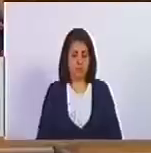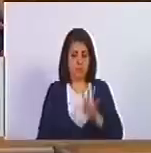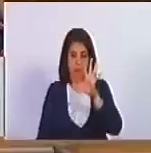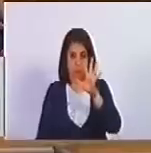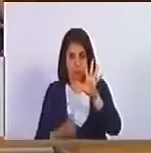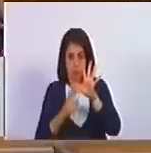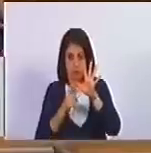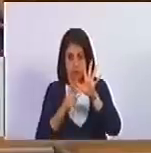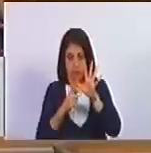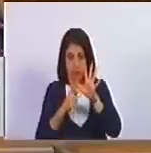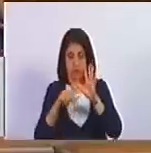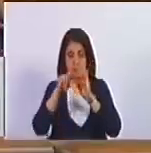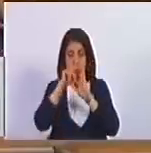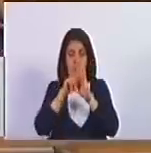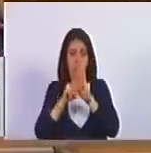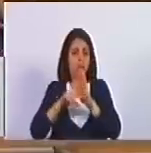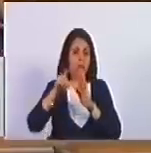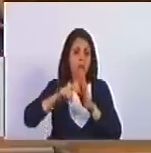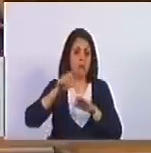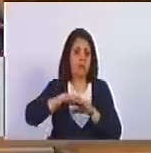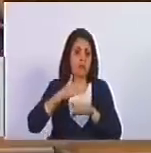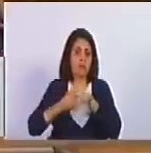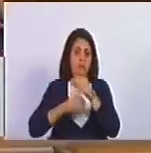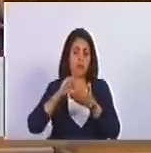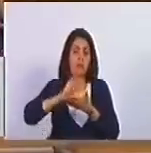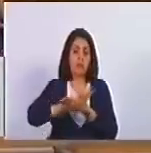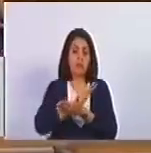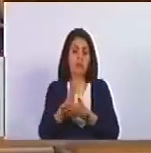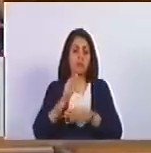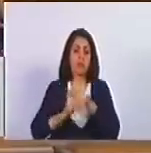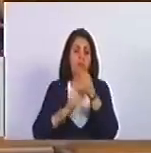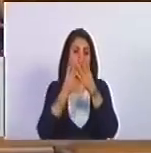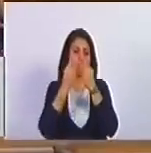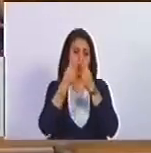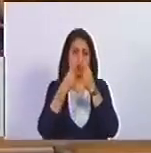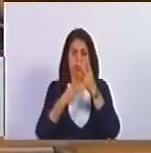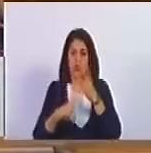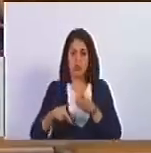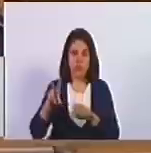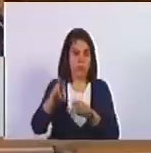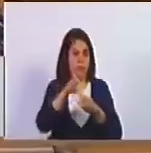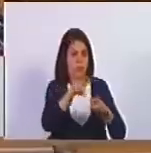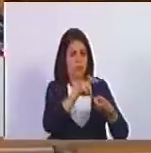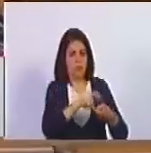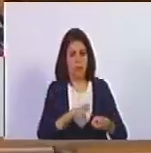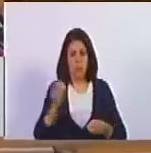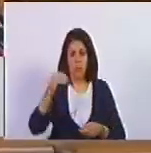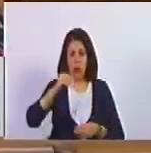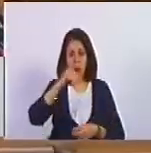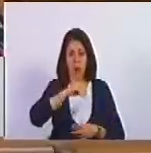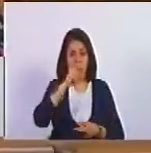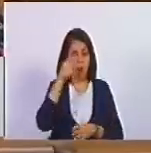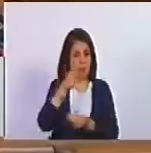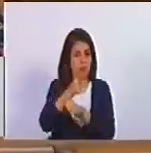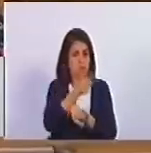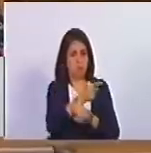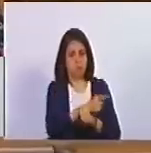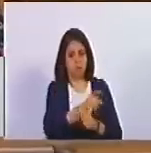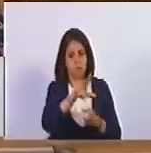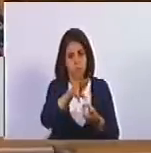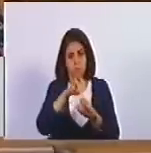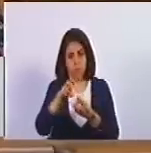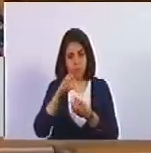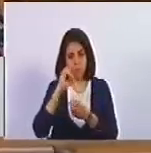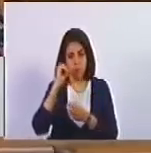5. Adoptar las medidas necesarias para eliminar la múltiple tributación y sobreimposición de los contribuyentes